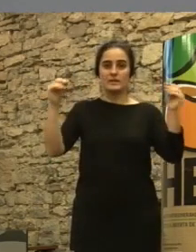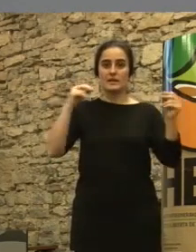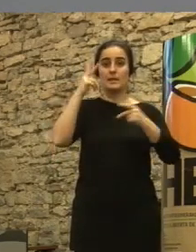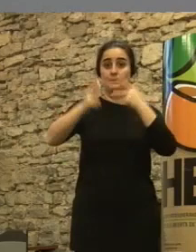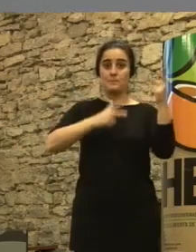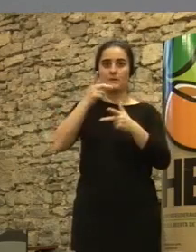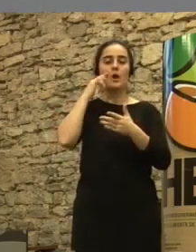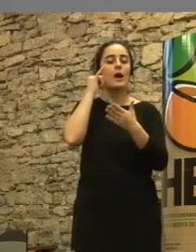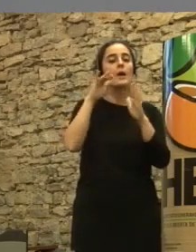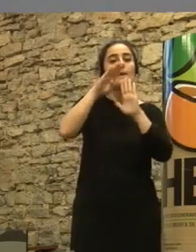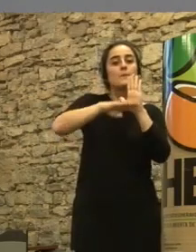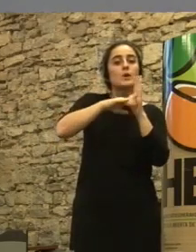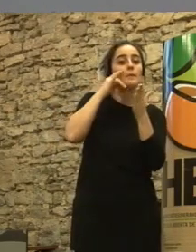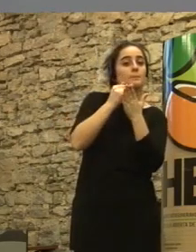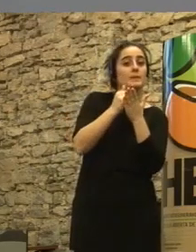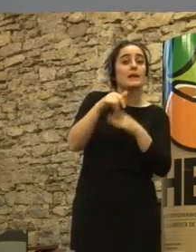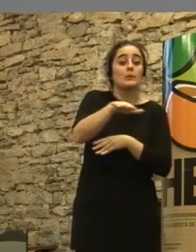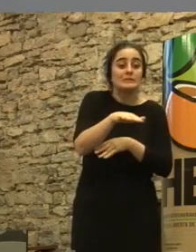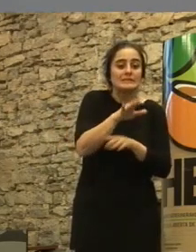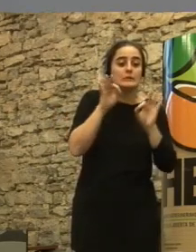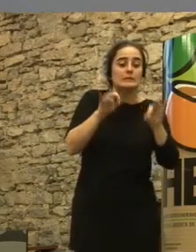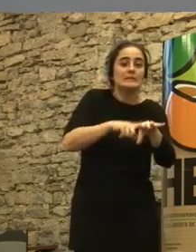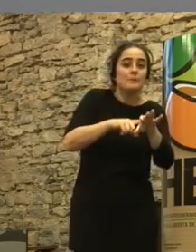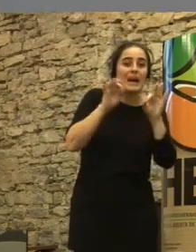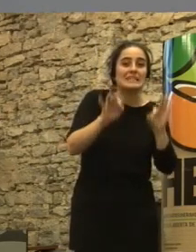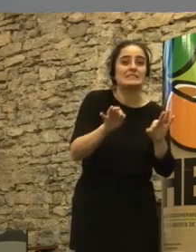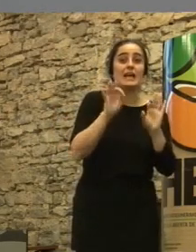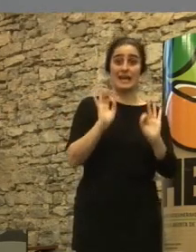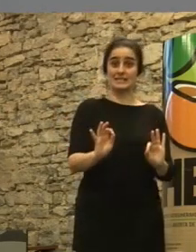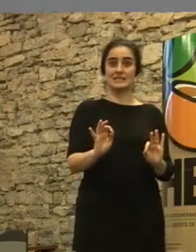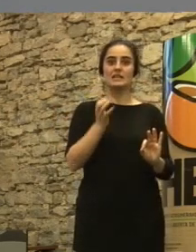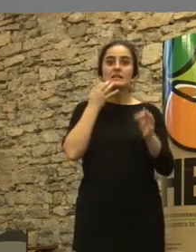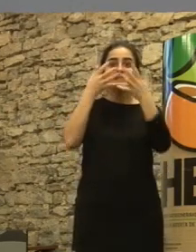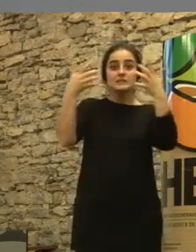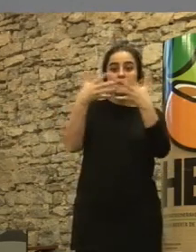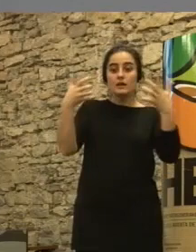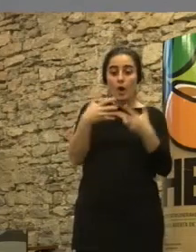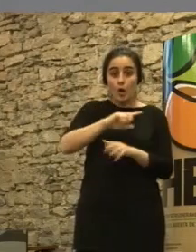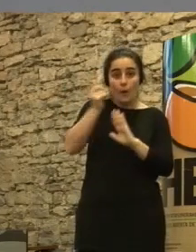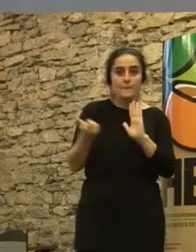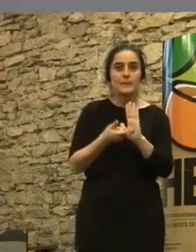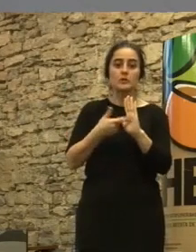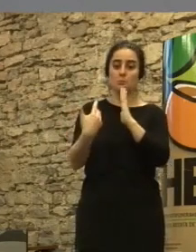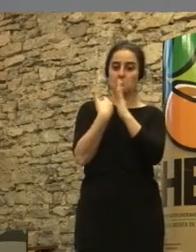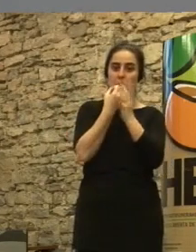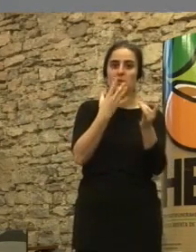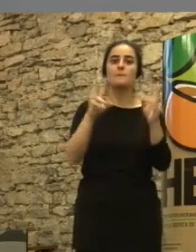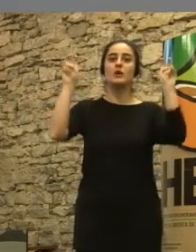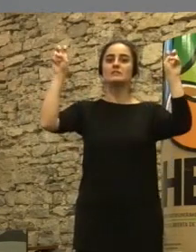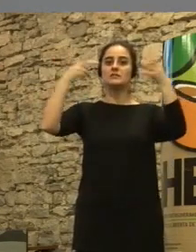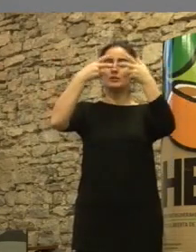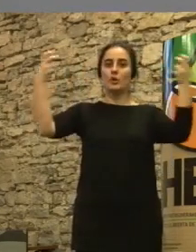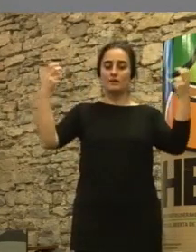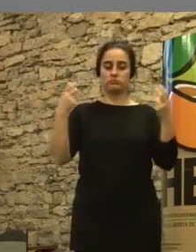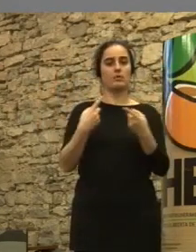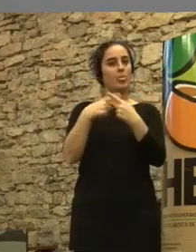programa piloto que en determinadas condiciones, en un sitio, en un tiempo y tal, hacía eso. Si te lees la noticia estaba bien explicado, o más o menos bien explicado, pero el titular decía otra cosa, tenemos